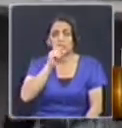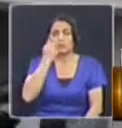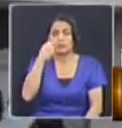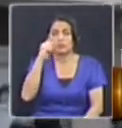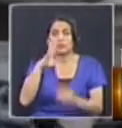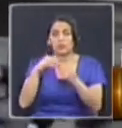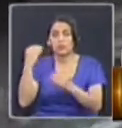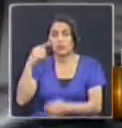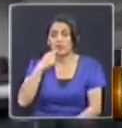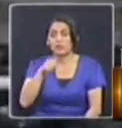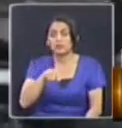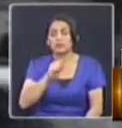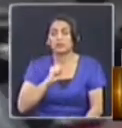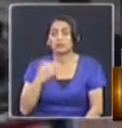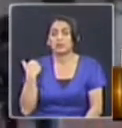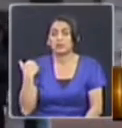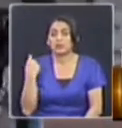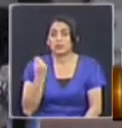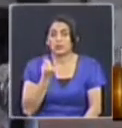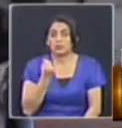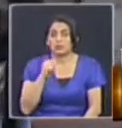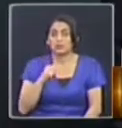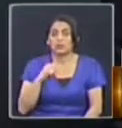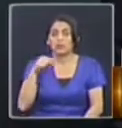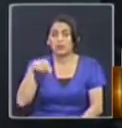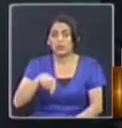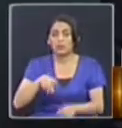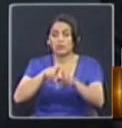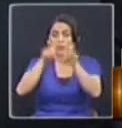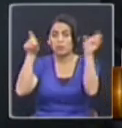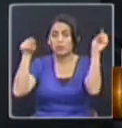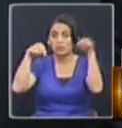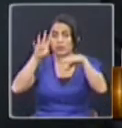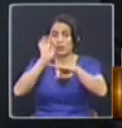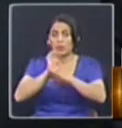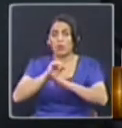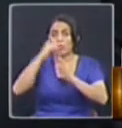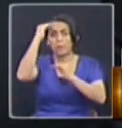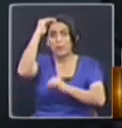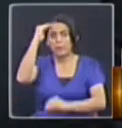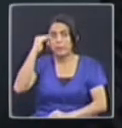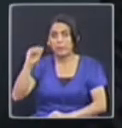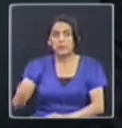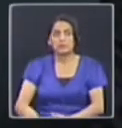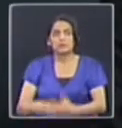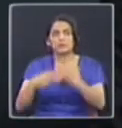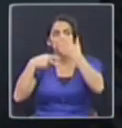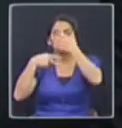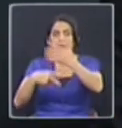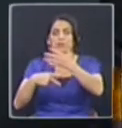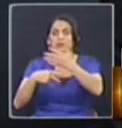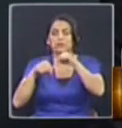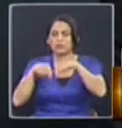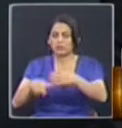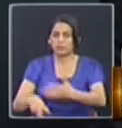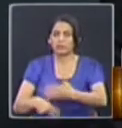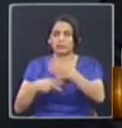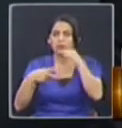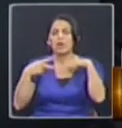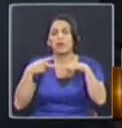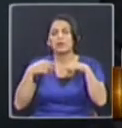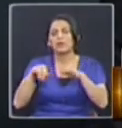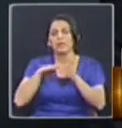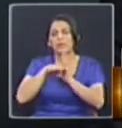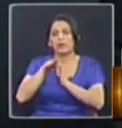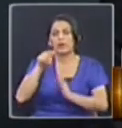dólares, lo cual les ubica como el séptimo banco del Ecuador. Banco del Austro es un banco que goza de la calificación AA- por parte de